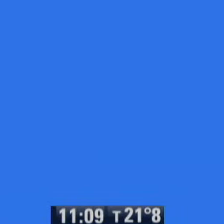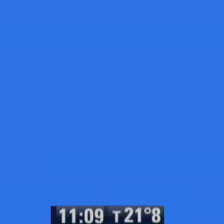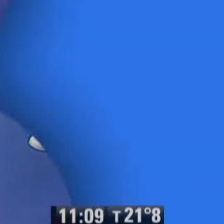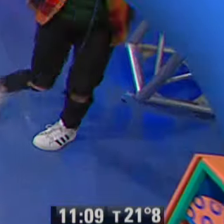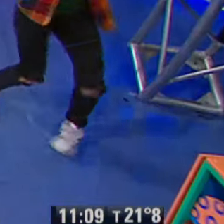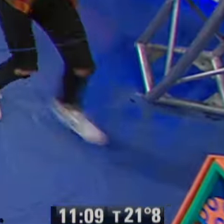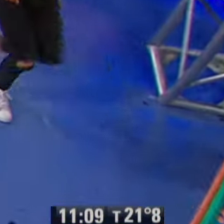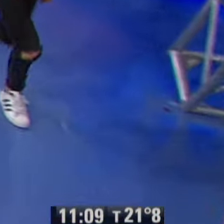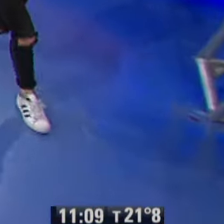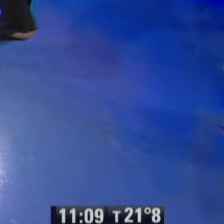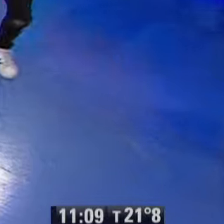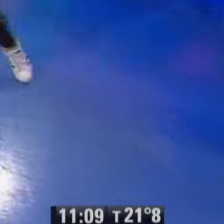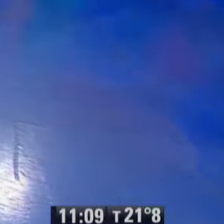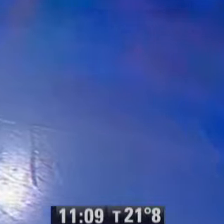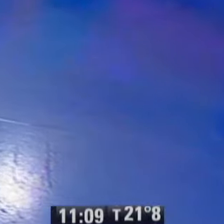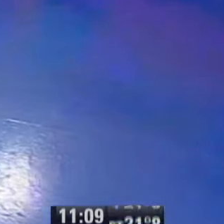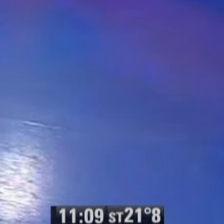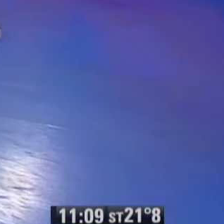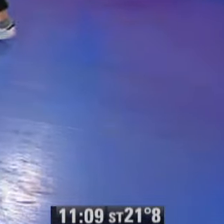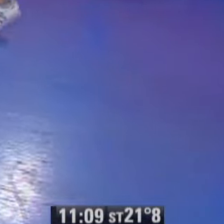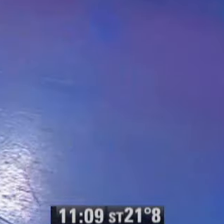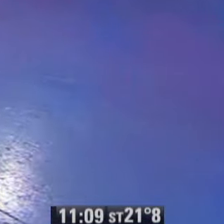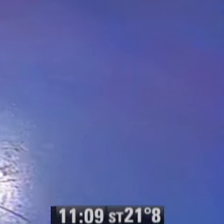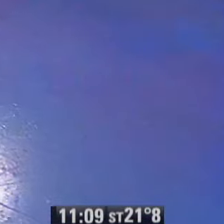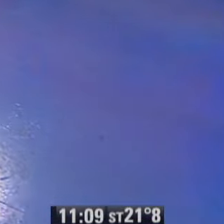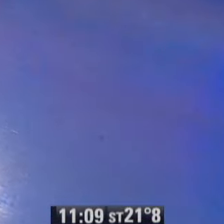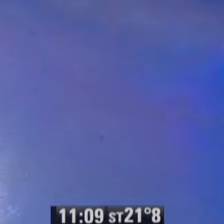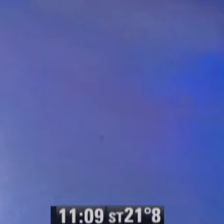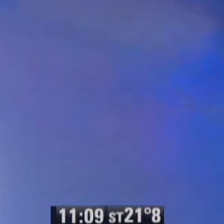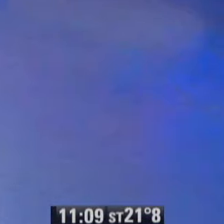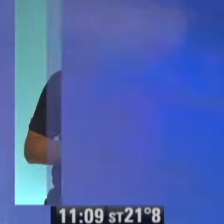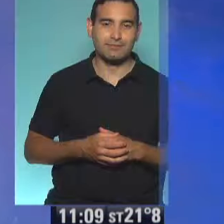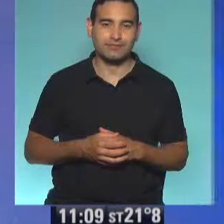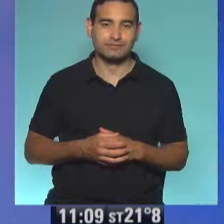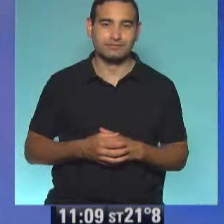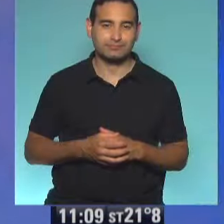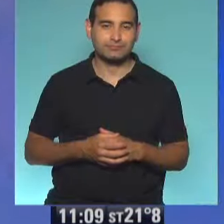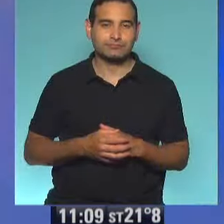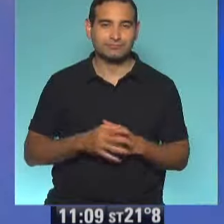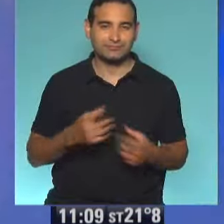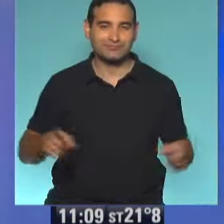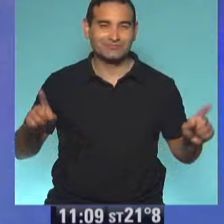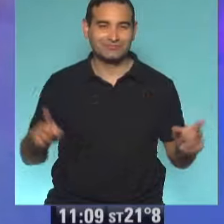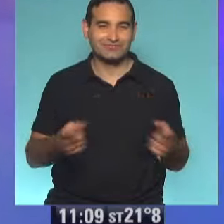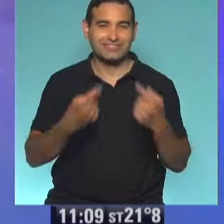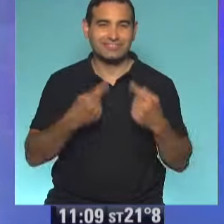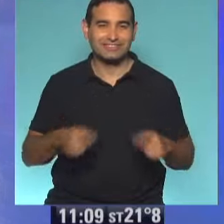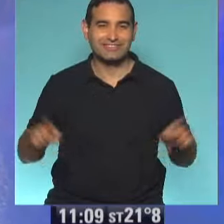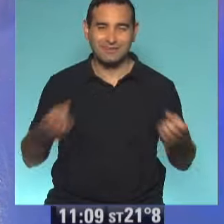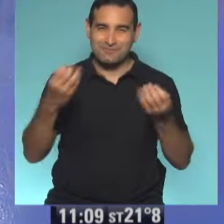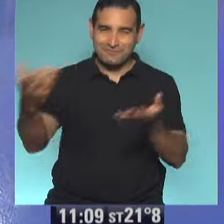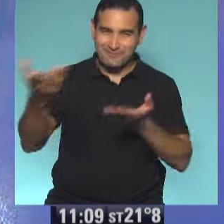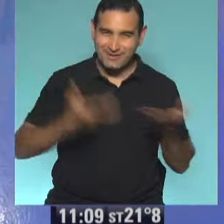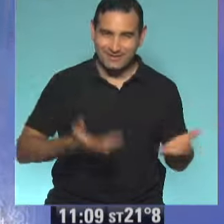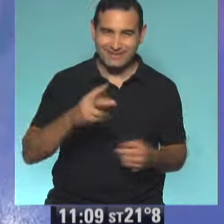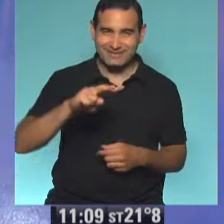Esto es un party por debajo del agua. Baby, busca tu paraguas. Estamos bailando como peces. Bienvenidos y bienvenidas a la clase de